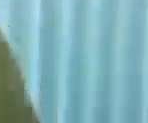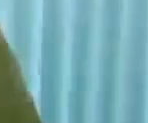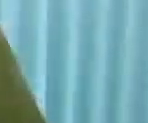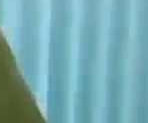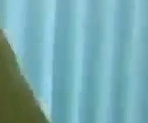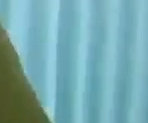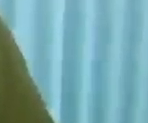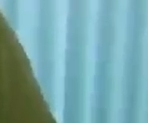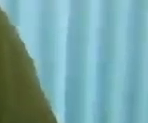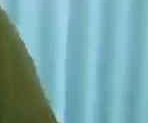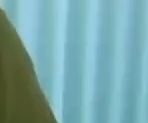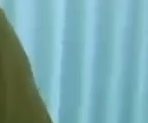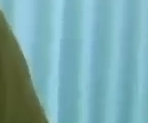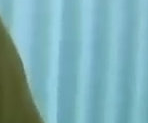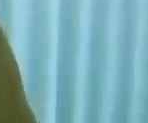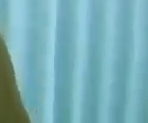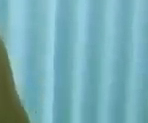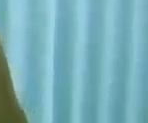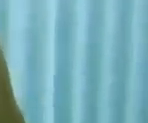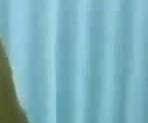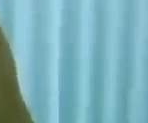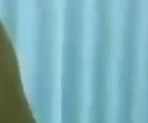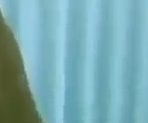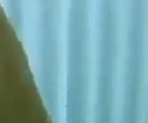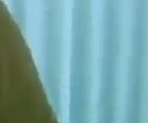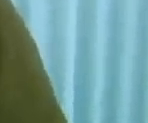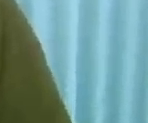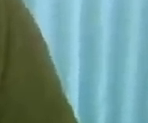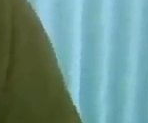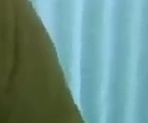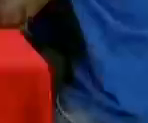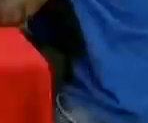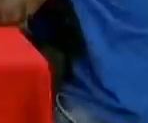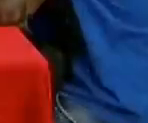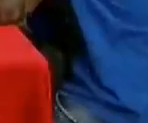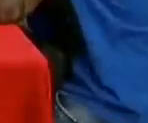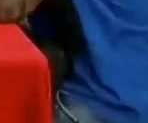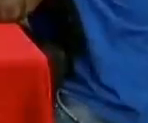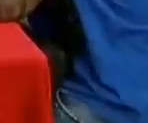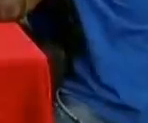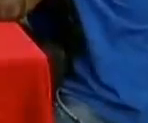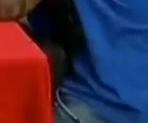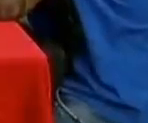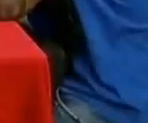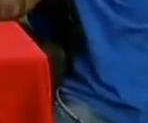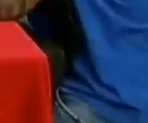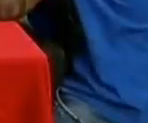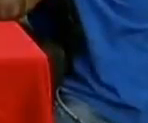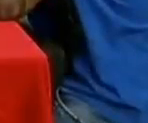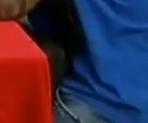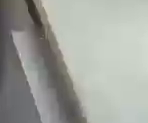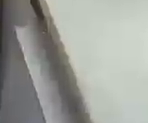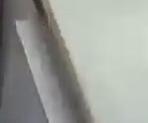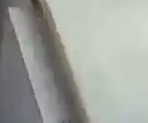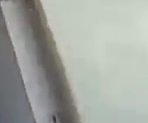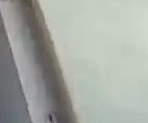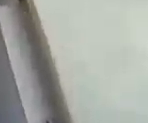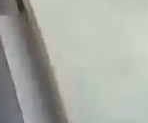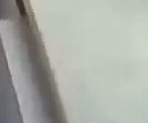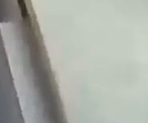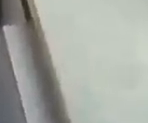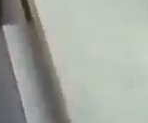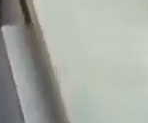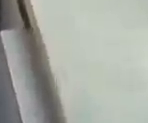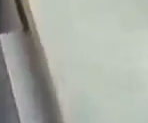Excelente, me sentí muy bien y ahora estoy más tranquila porque tengo mi segunda dosis. De verdad que recomiendo que la gente se aboque